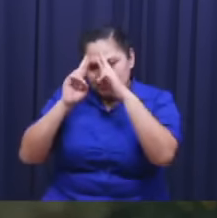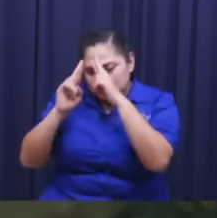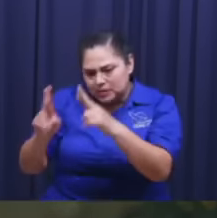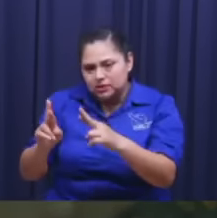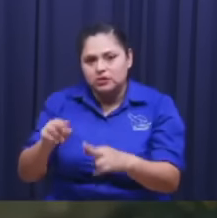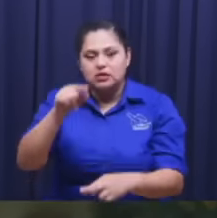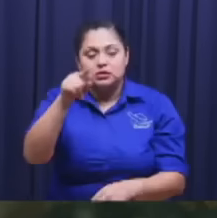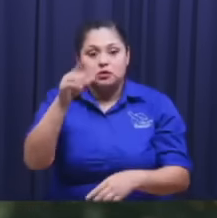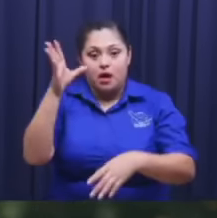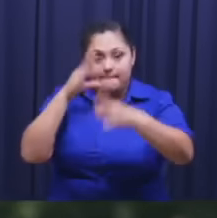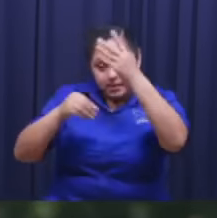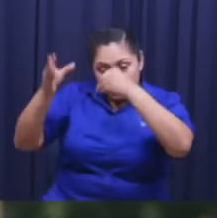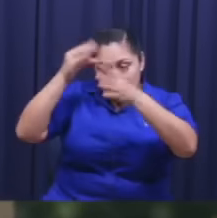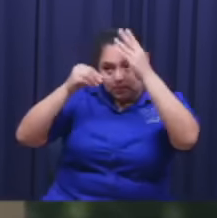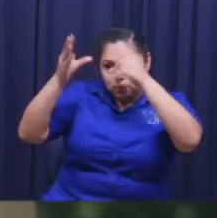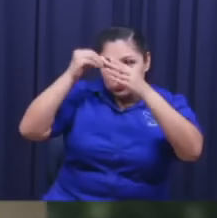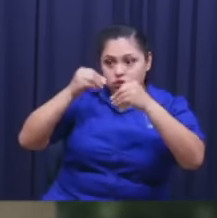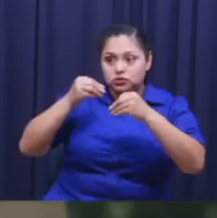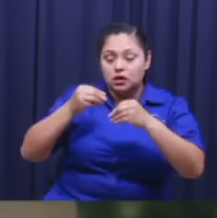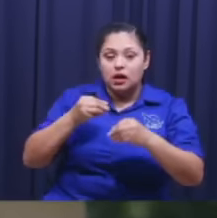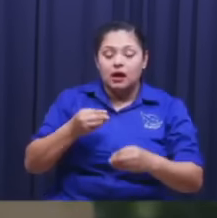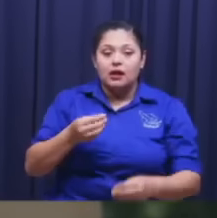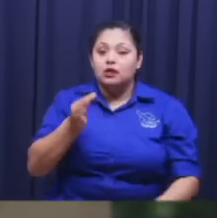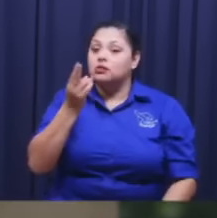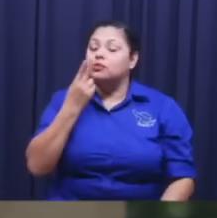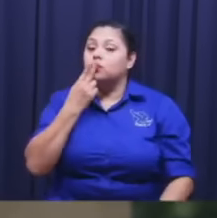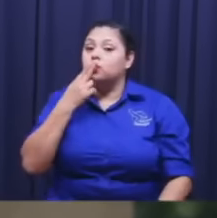Nosotros aprendimos incluso a tragarnos el cigarro.